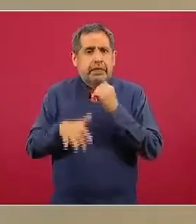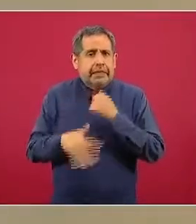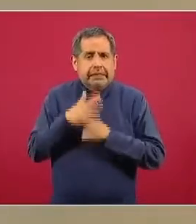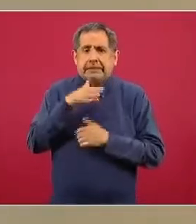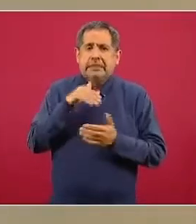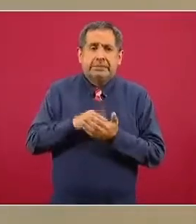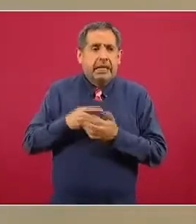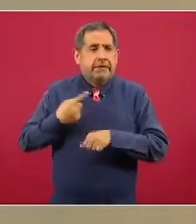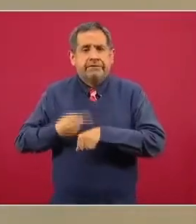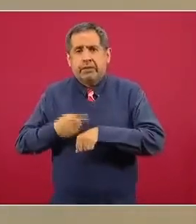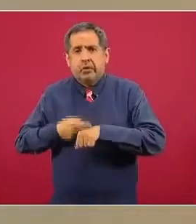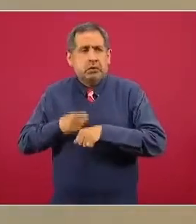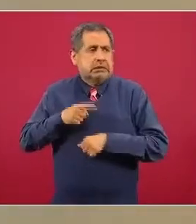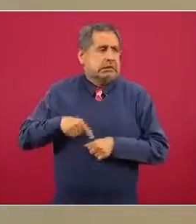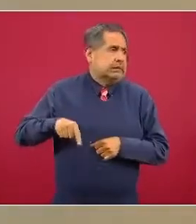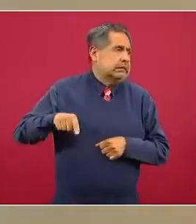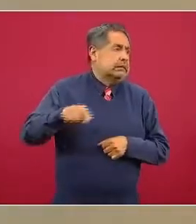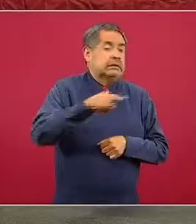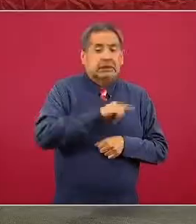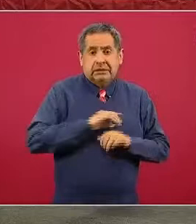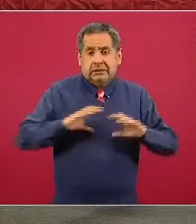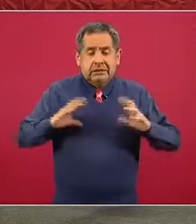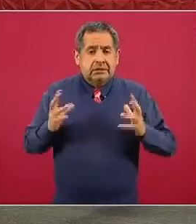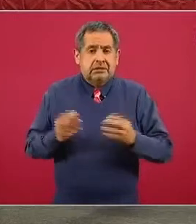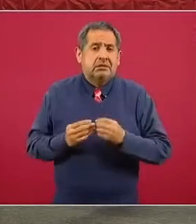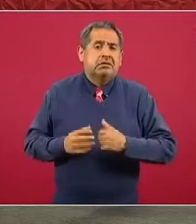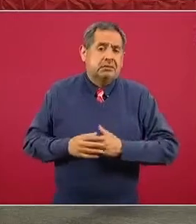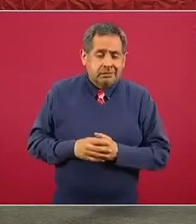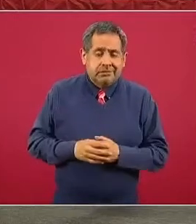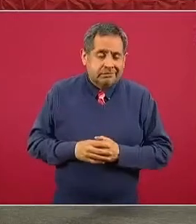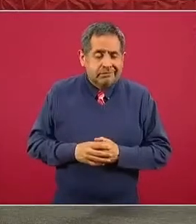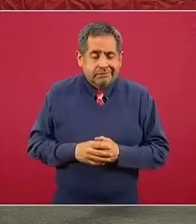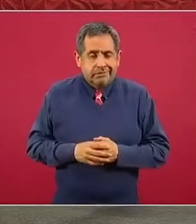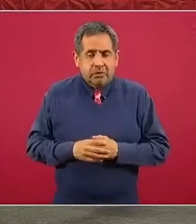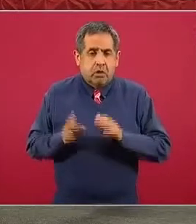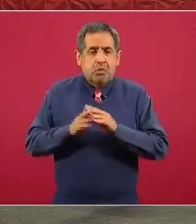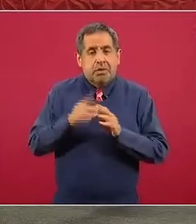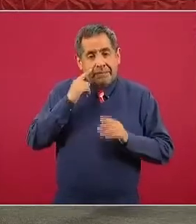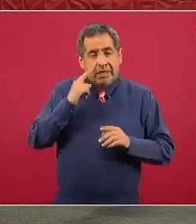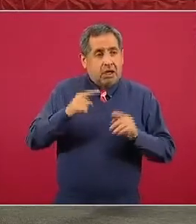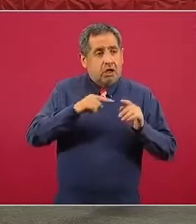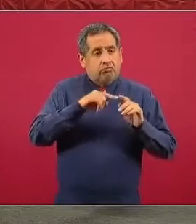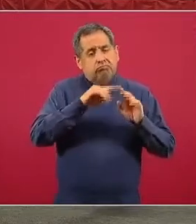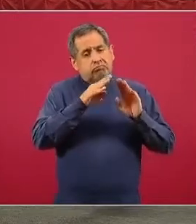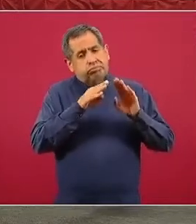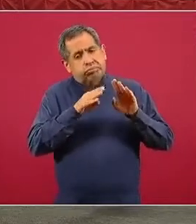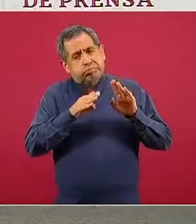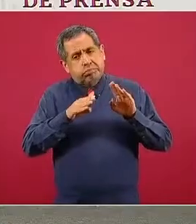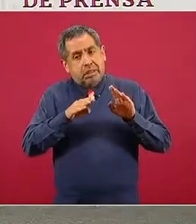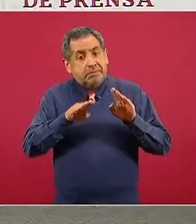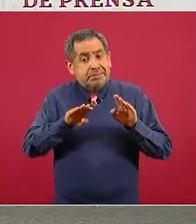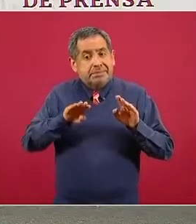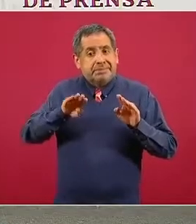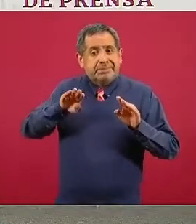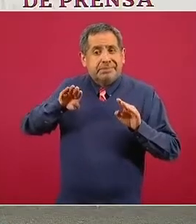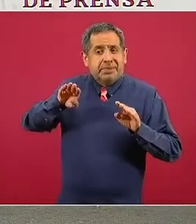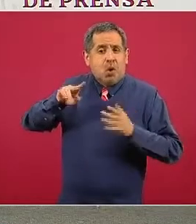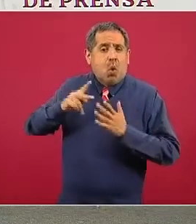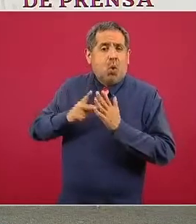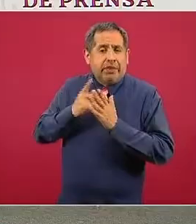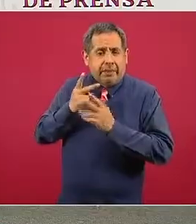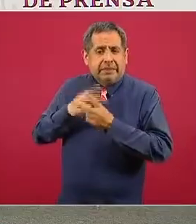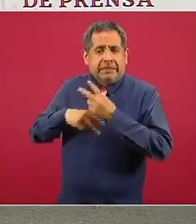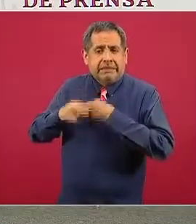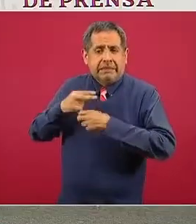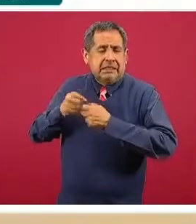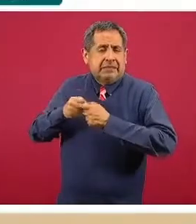1.015.000 casos, y esto nos permite precisamente ver el comportamiento de la curva epidémica y en su momento qué tendencias están teniendo